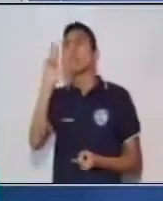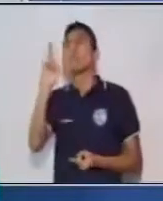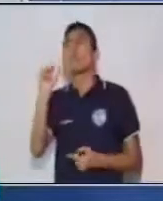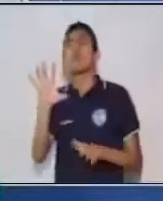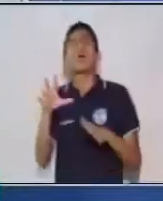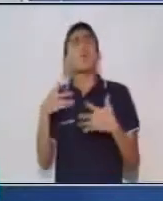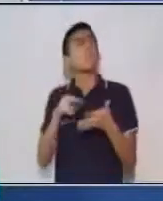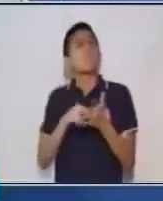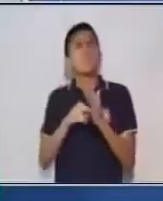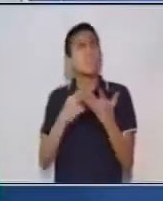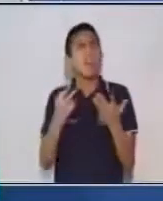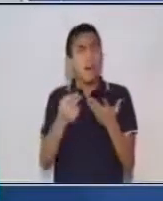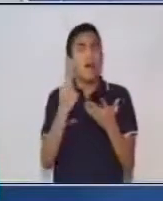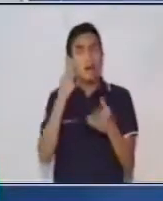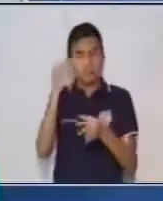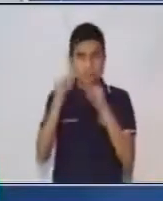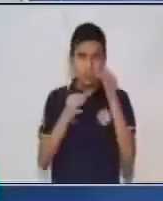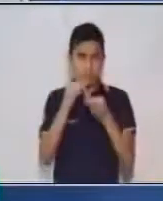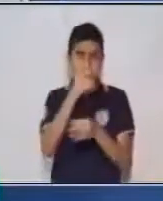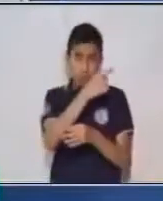de llorar conjugado con ustedes?